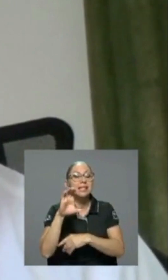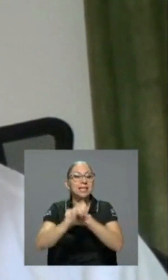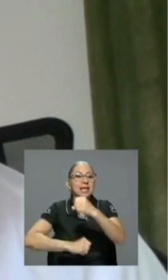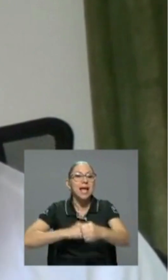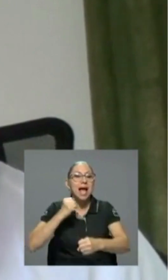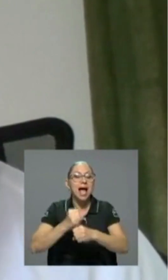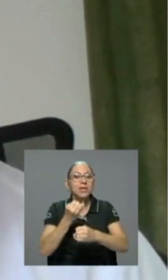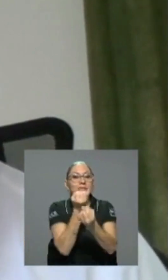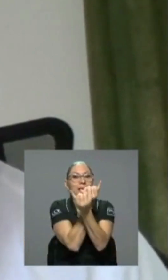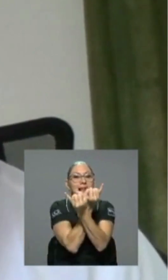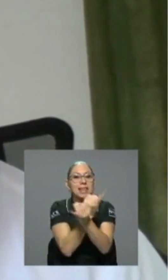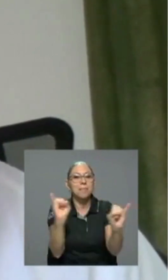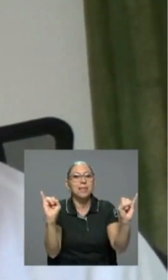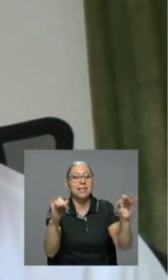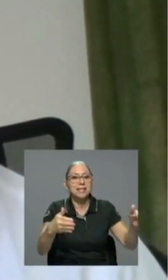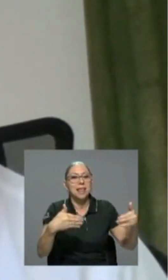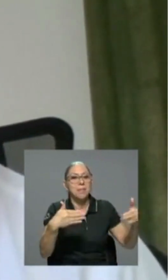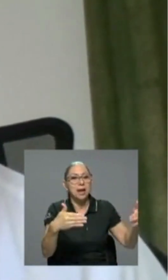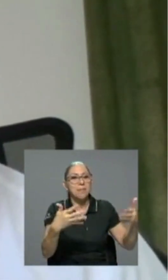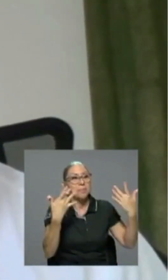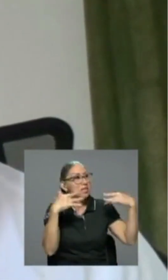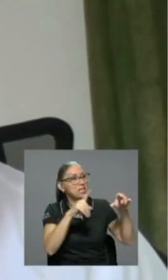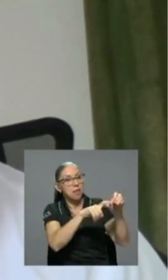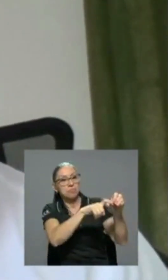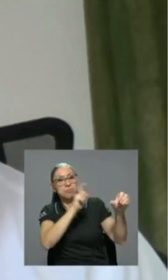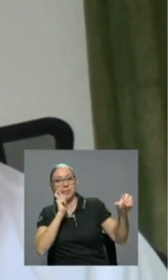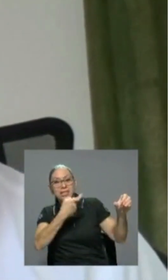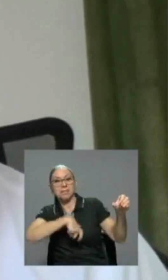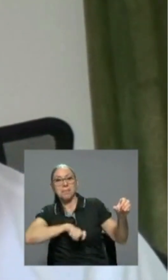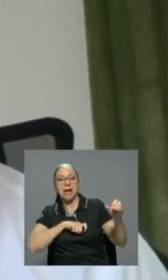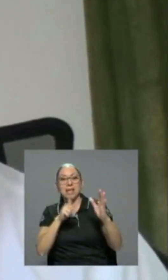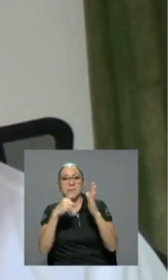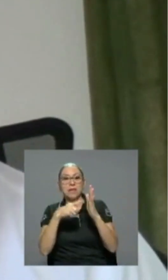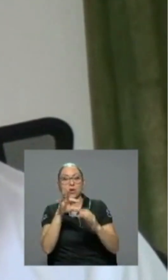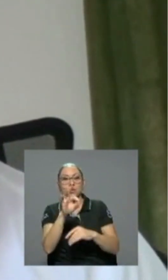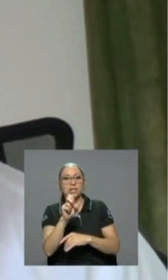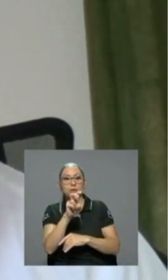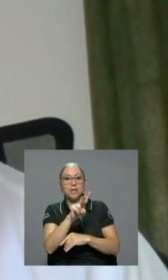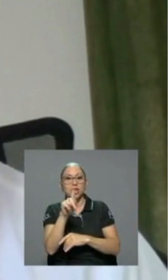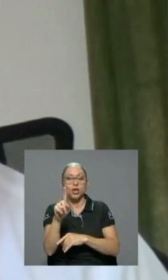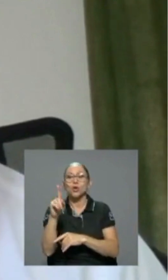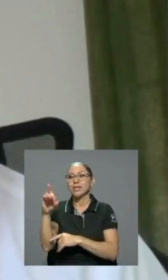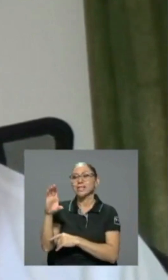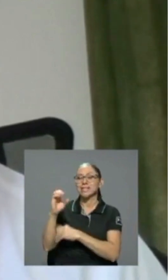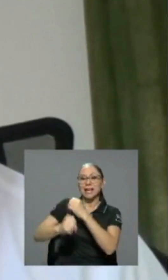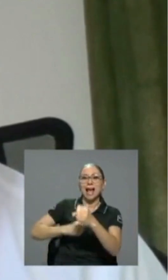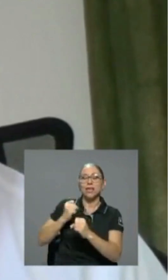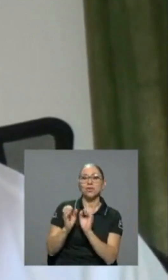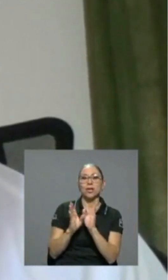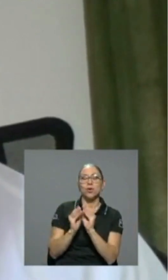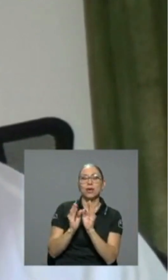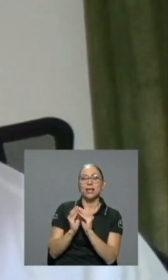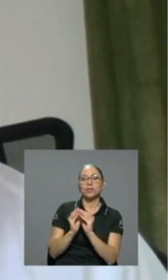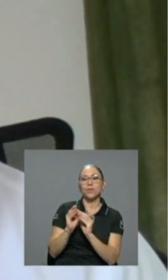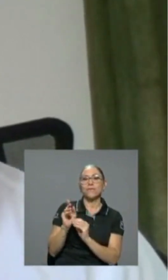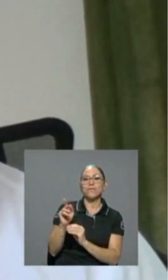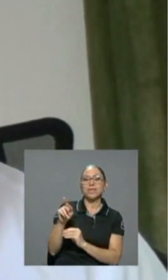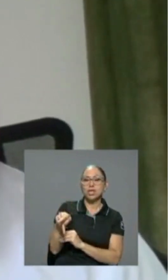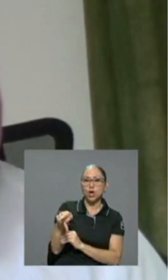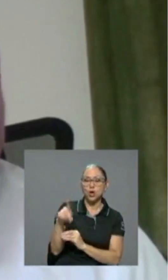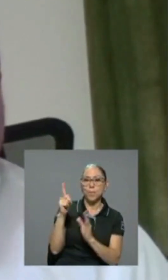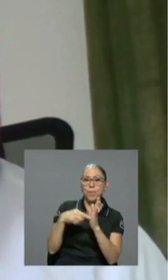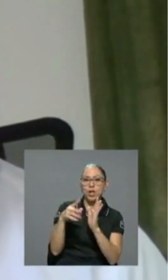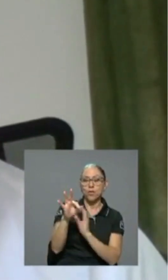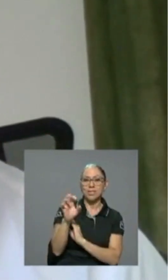de Panamá de España en 1921 y el centenario del Congreso Anfictiónico en 1926. El